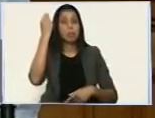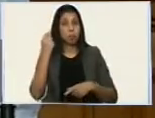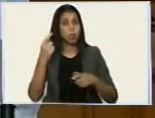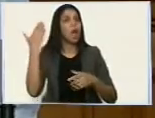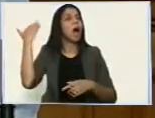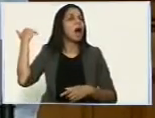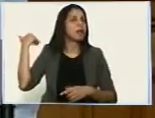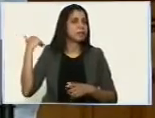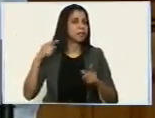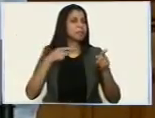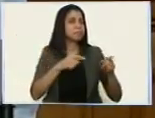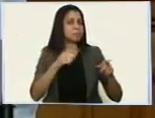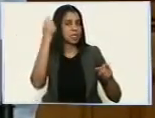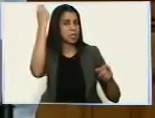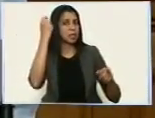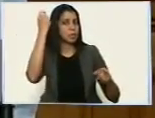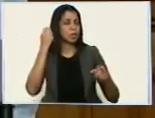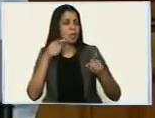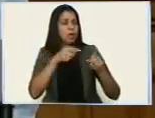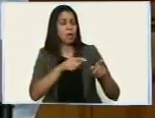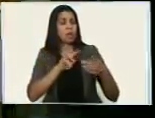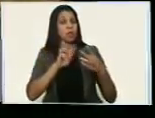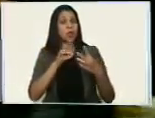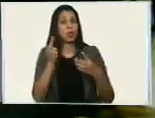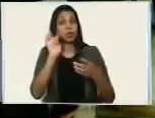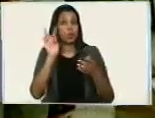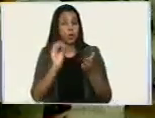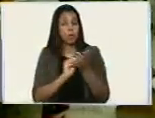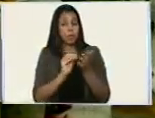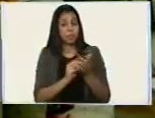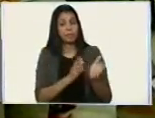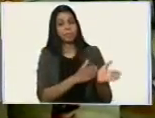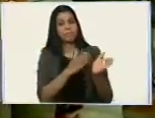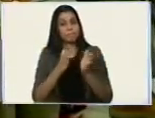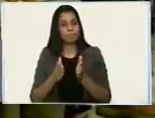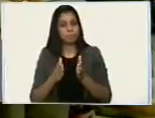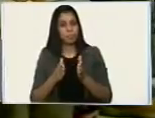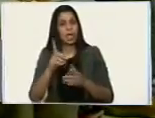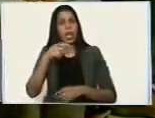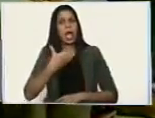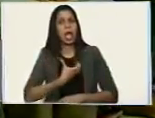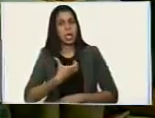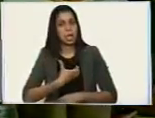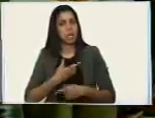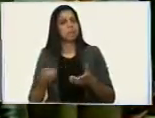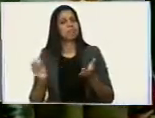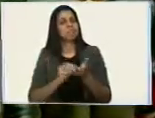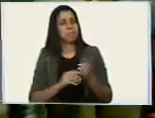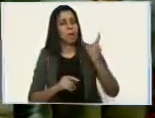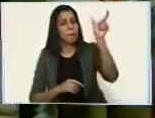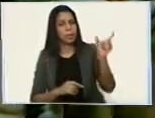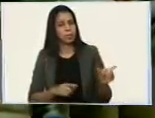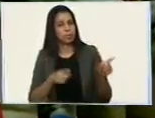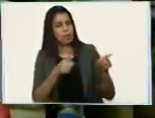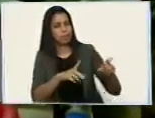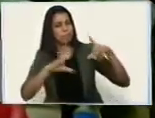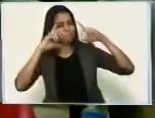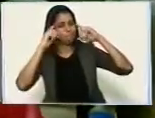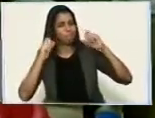a la Asamblea Nacional en dos periodos, como alcalde de la Solita. Es decir, es un hombre que ha estado